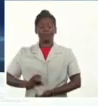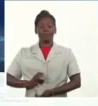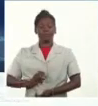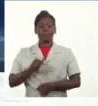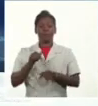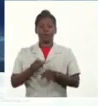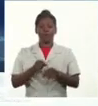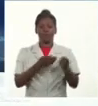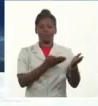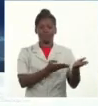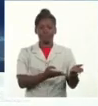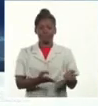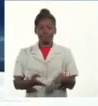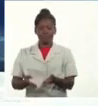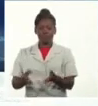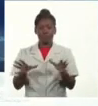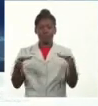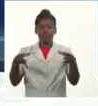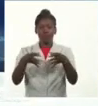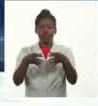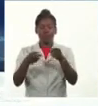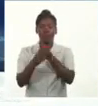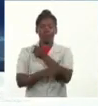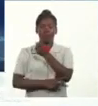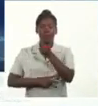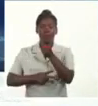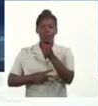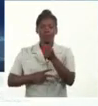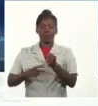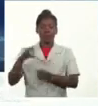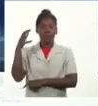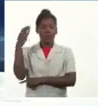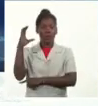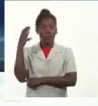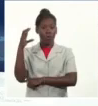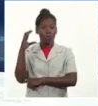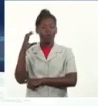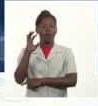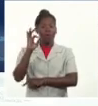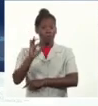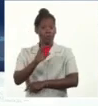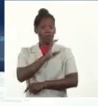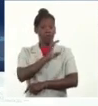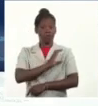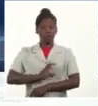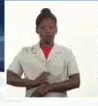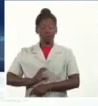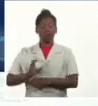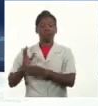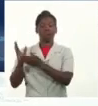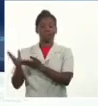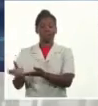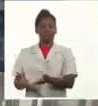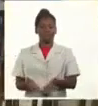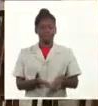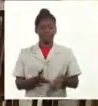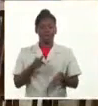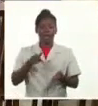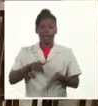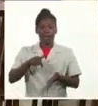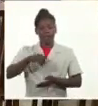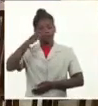recibió una delegación de Colombia presidida por su canciller Álvaro Leiva e integrada además por Danilo Rueda,